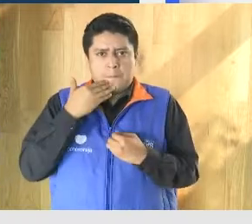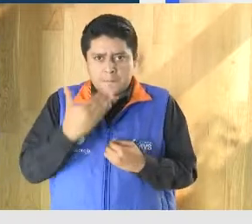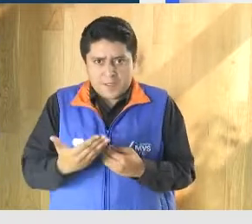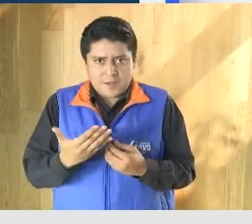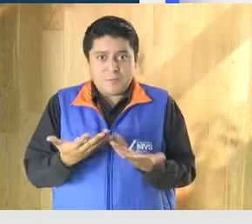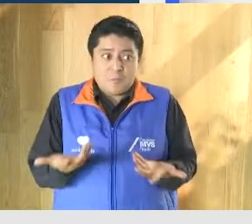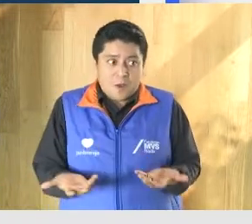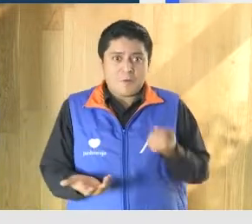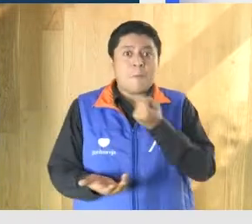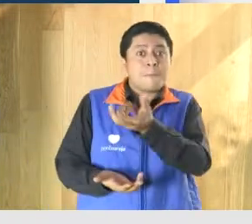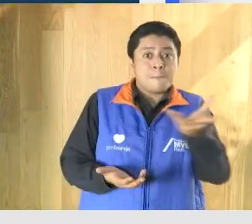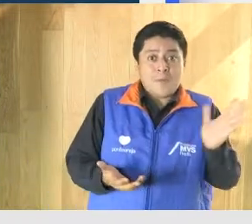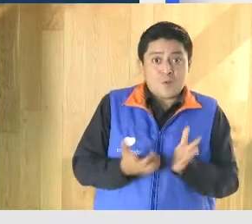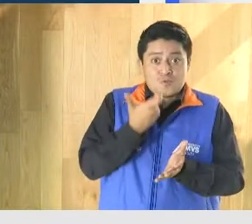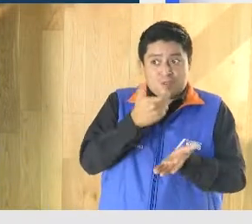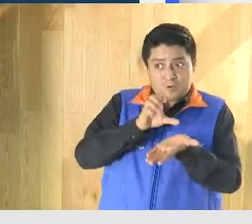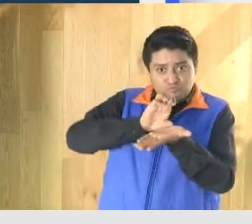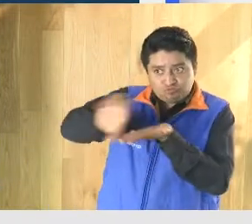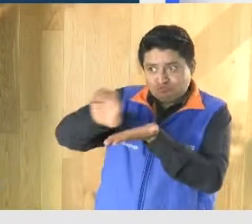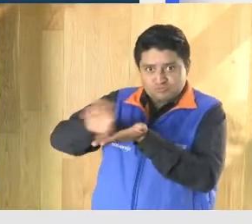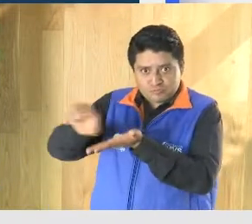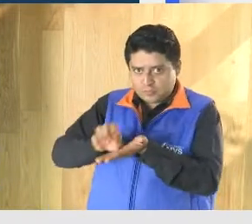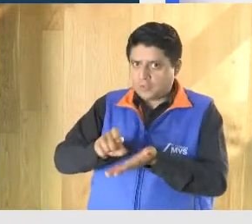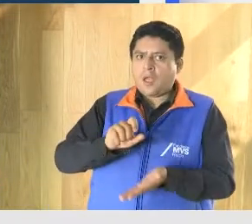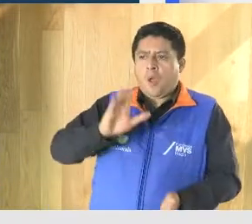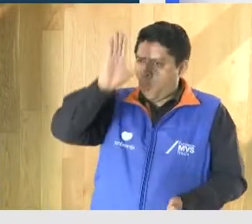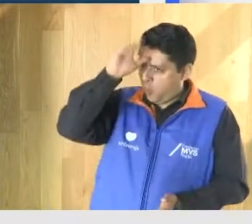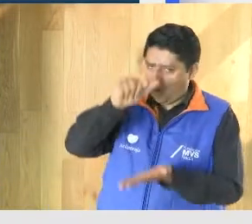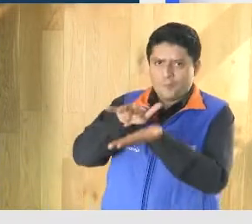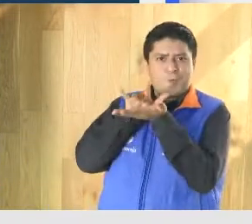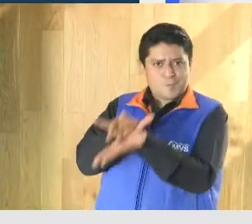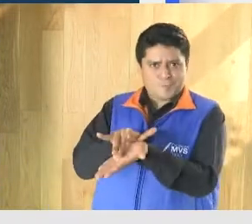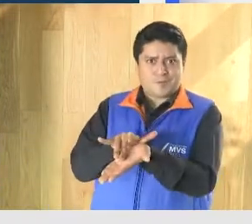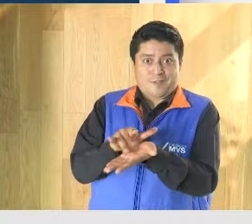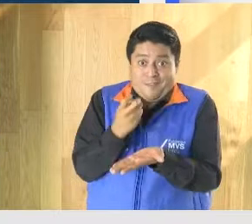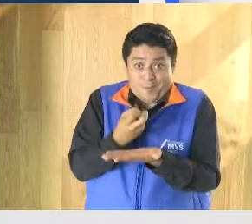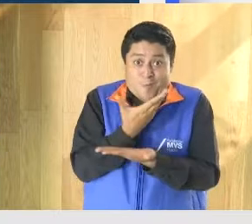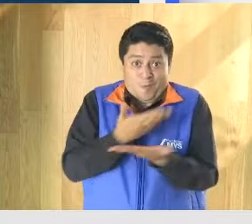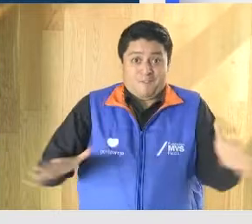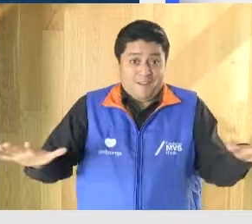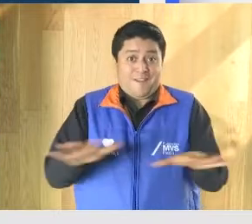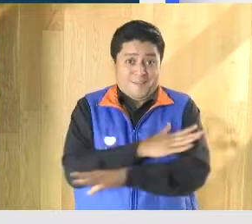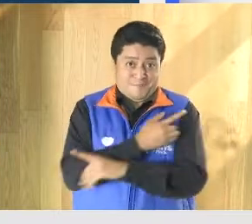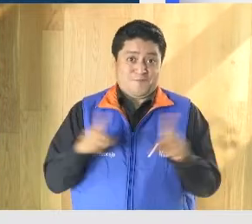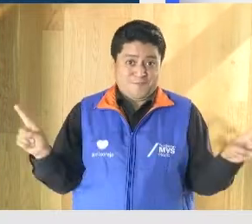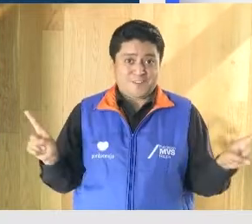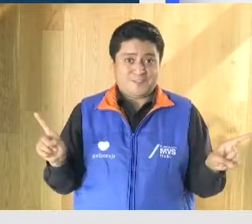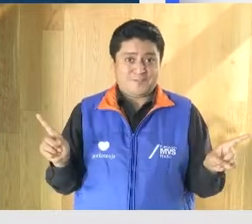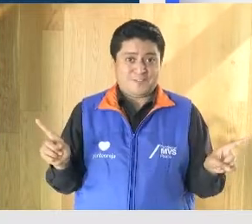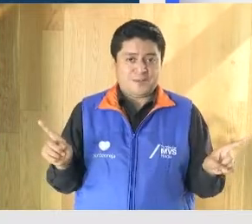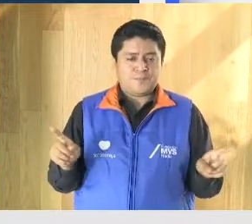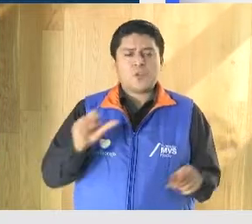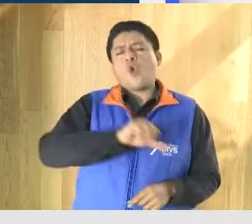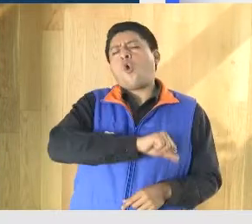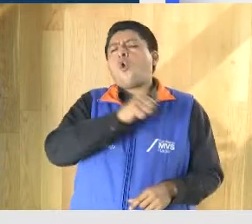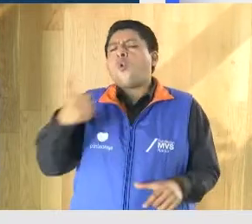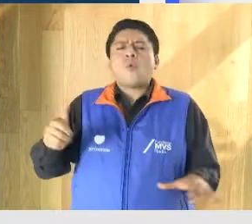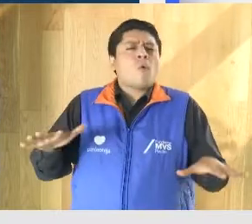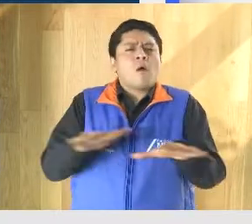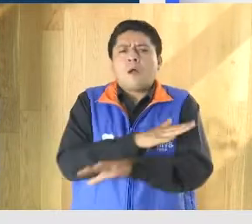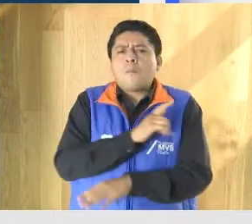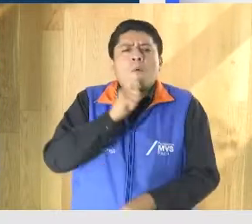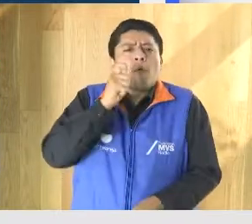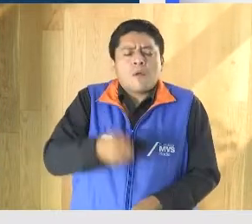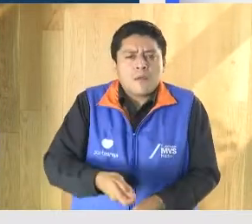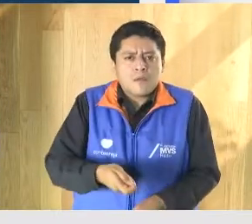¿no?, de alguna manera el cambio. Otra realidad que sin duda es una palanca de cambio es el tema de